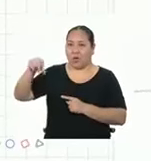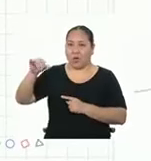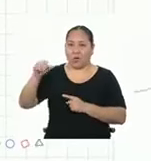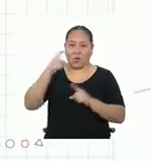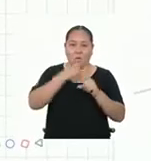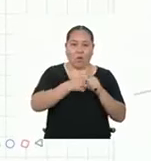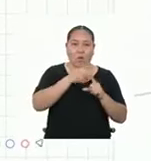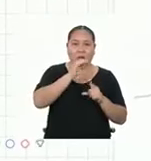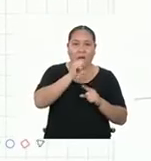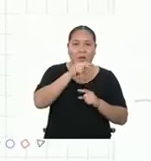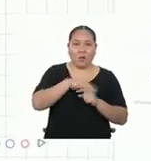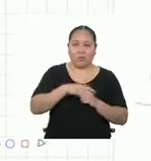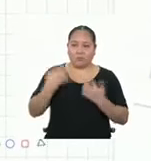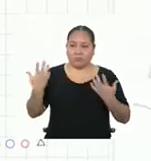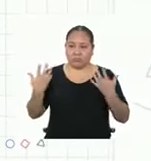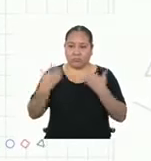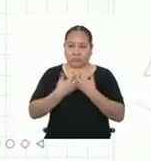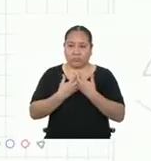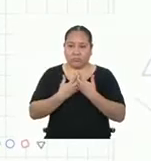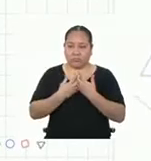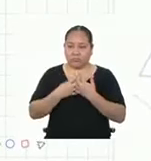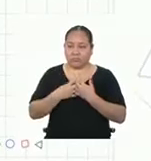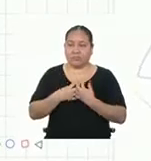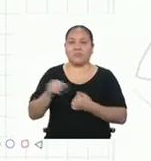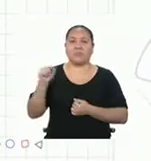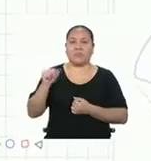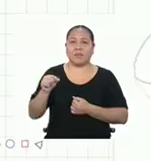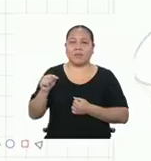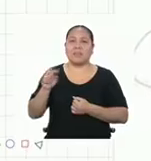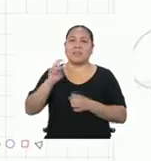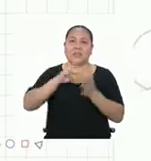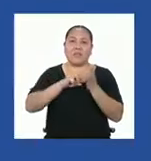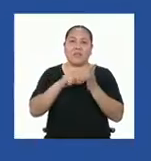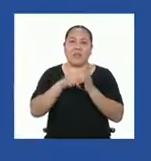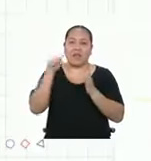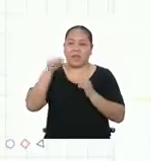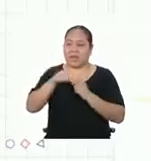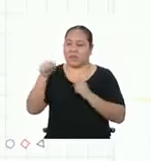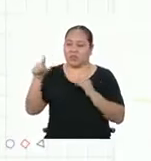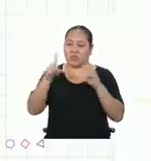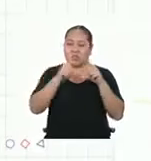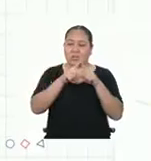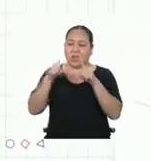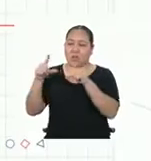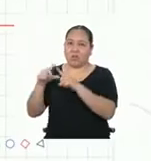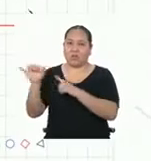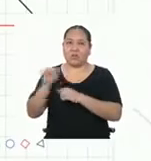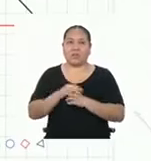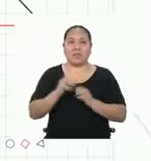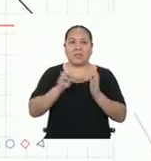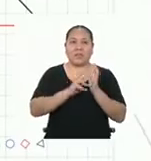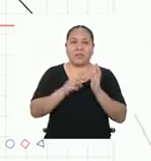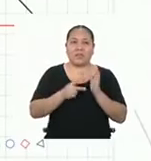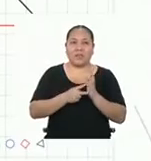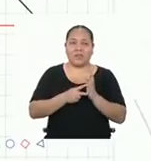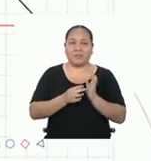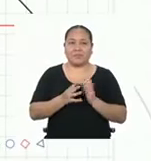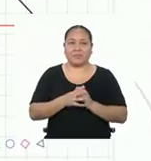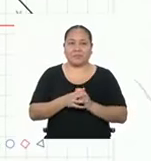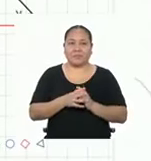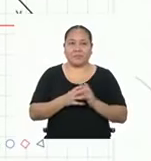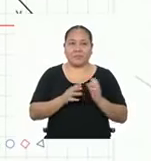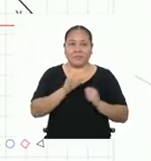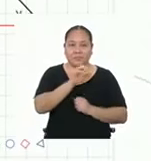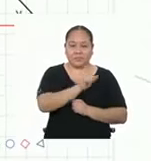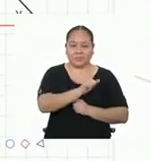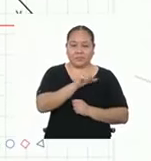Con la parte correspondiente de otro triángulo Entonces los triángulos son congruentes Es decir, se debe cumplir que